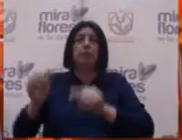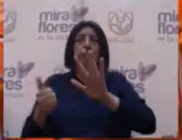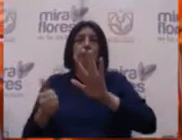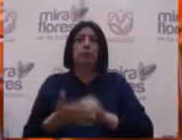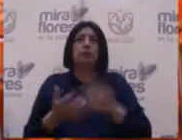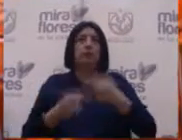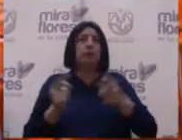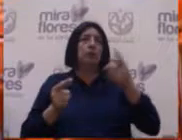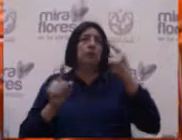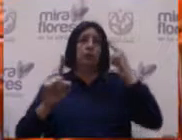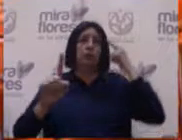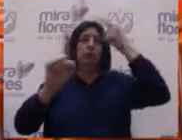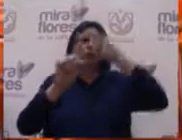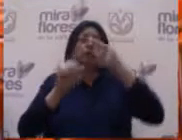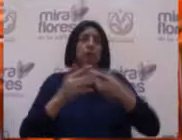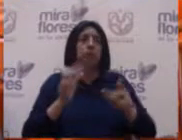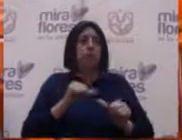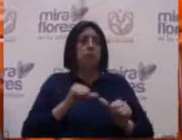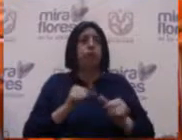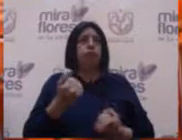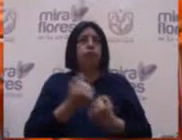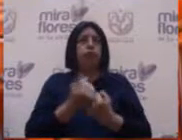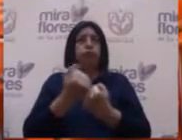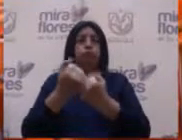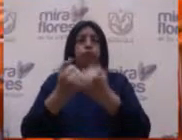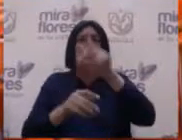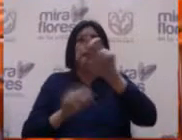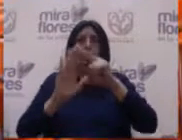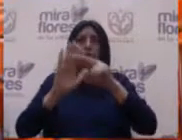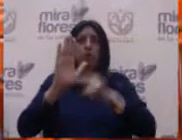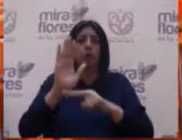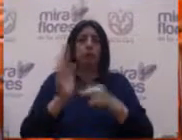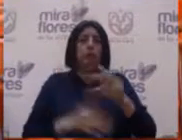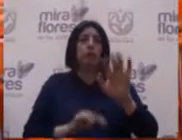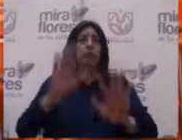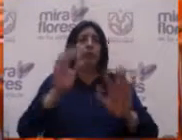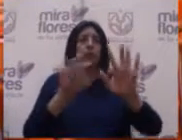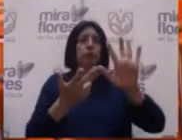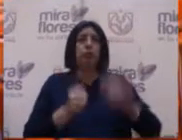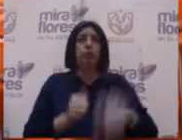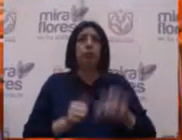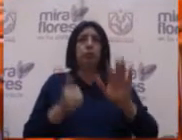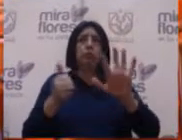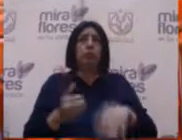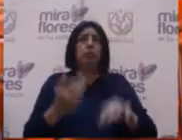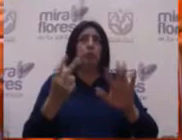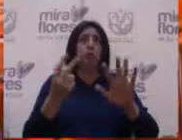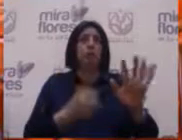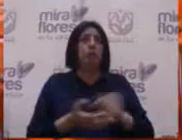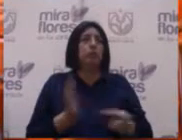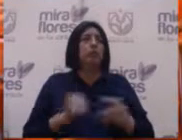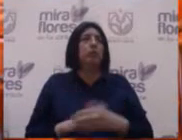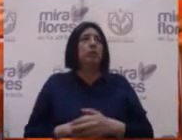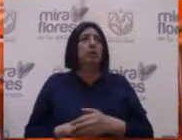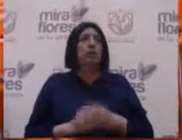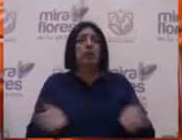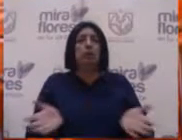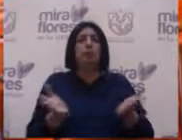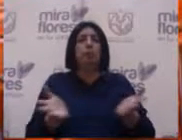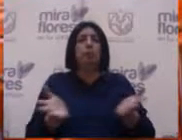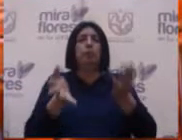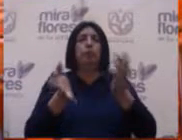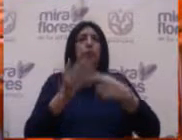en el marco de los Objetivos de Desarrollo Sostenible de conformidad a la norma 1862 de la Municipalidad Metropolitana de Lima, ha impulsado